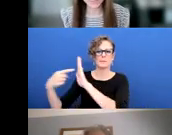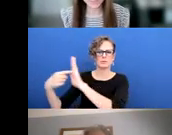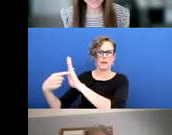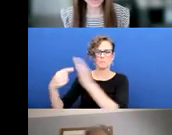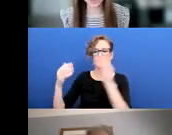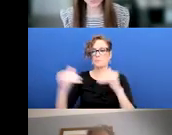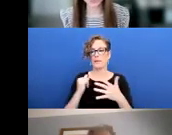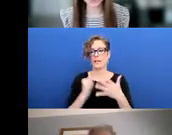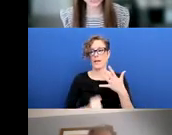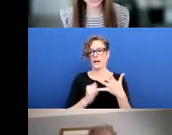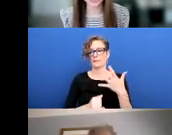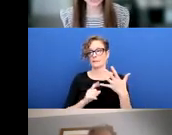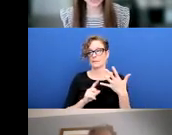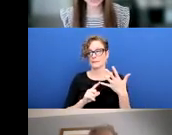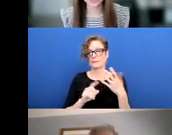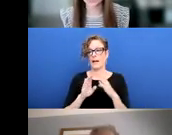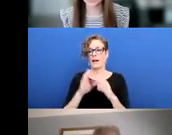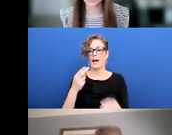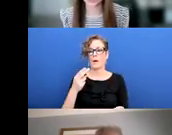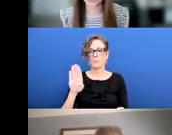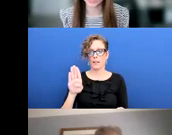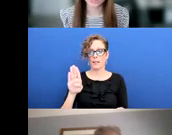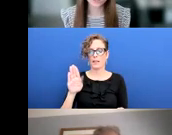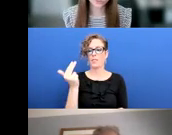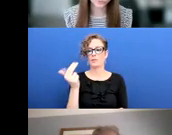básicos. Y por último,